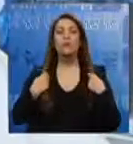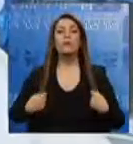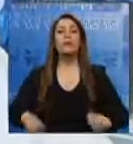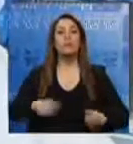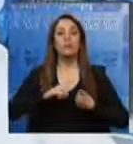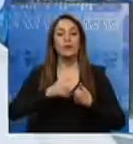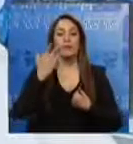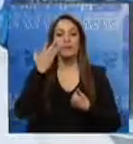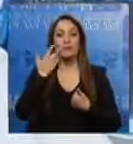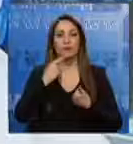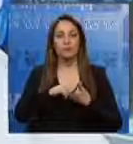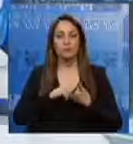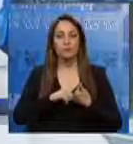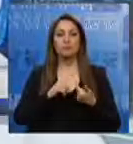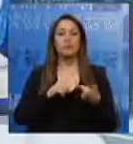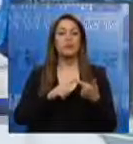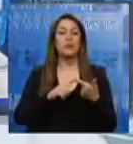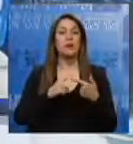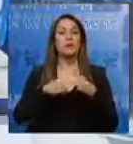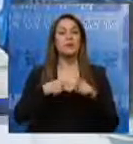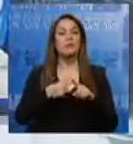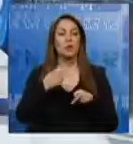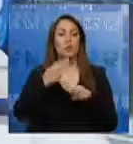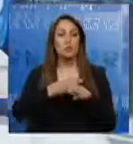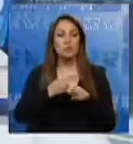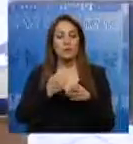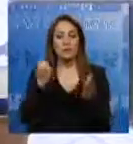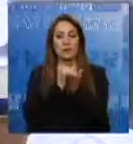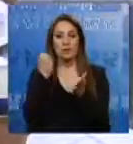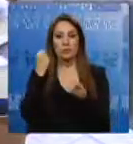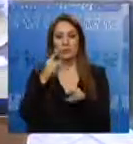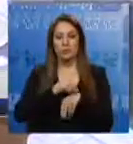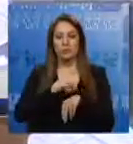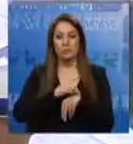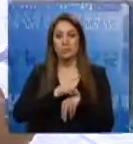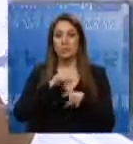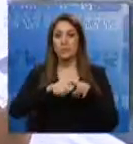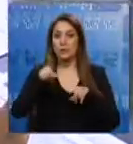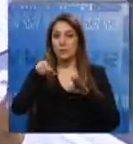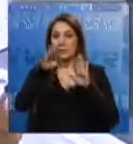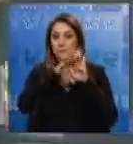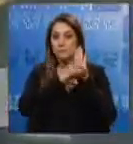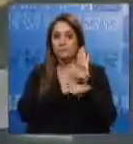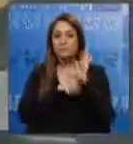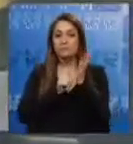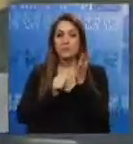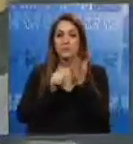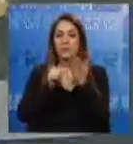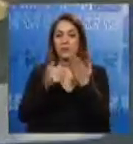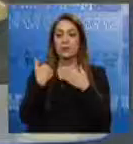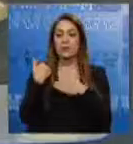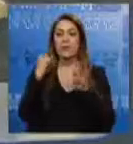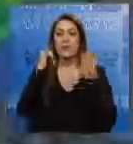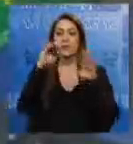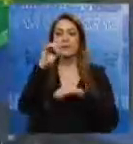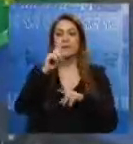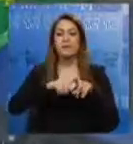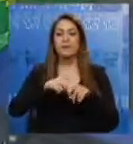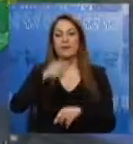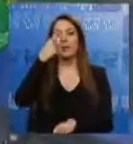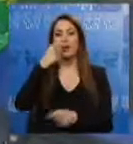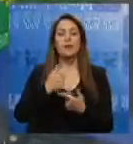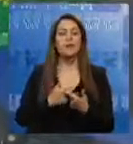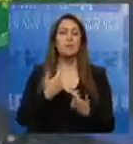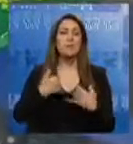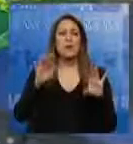nombre genérico comercial y sello del médico. En el listado del ministerio, alrededor de 60 antigripales de venta libre se sujetan